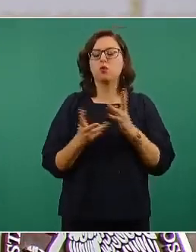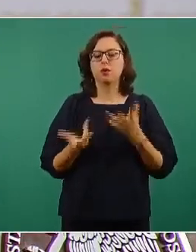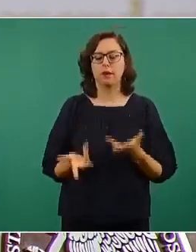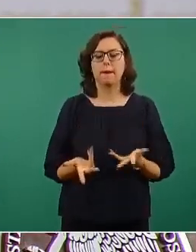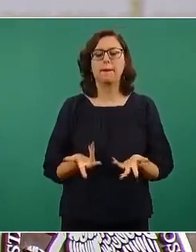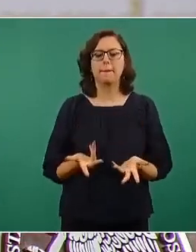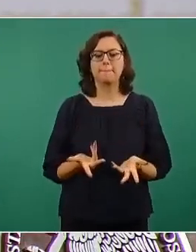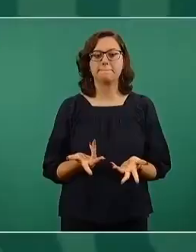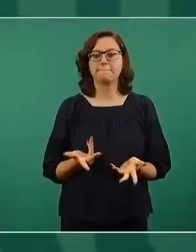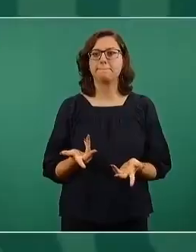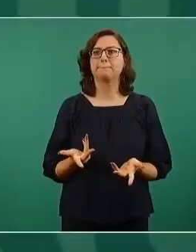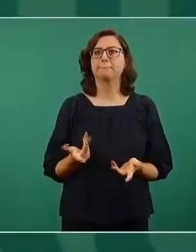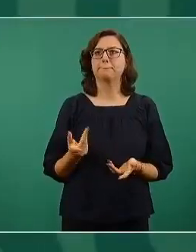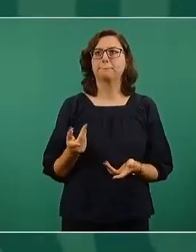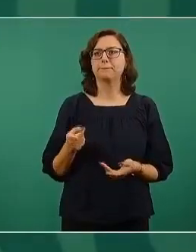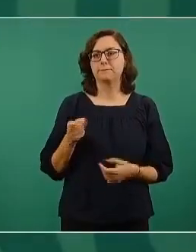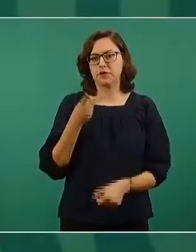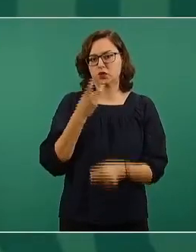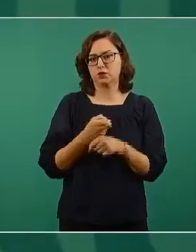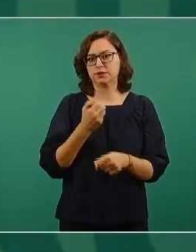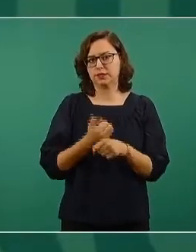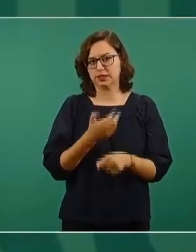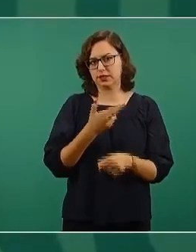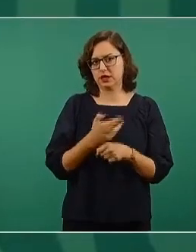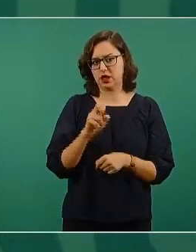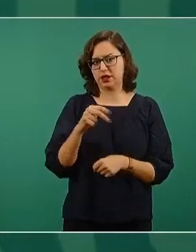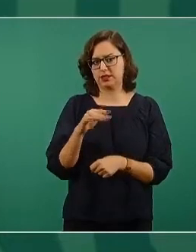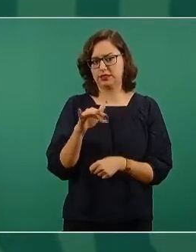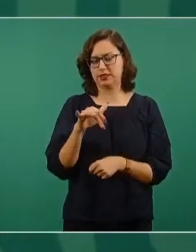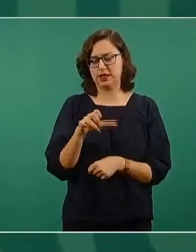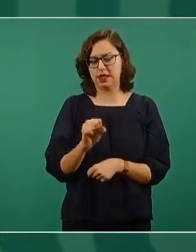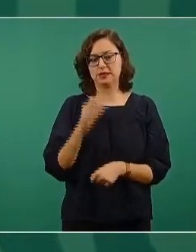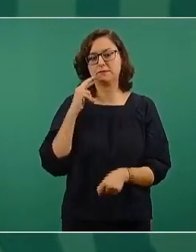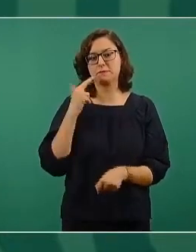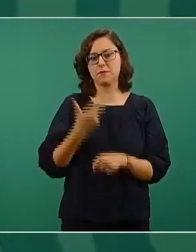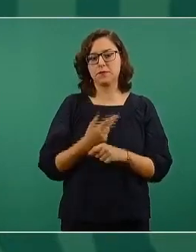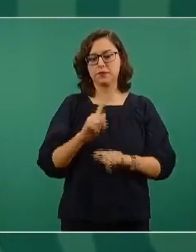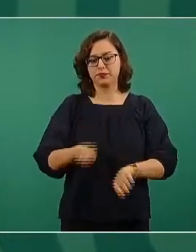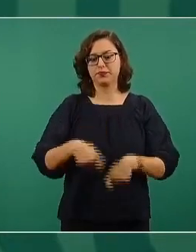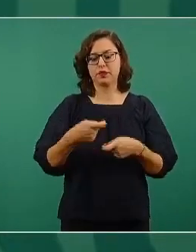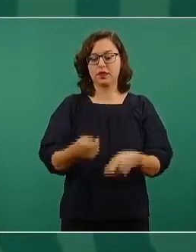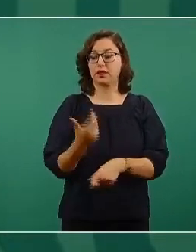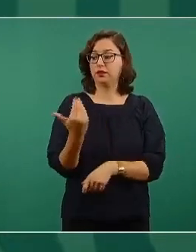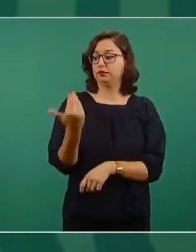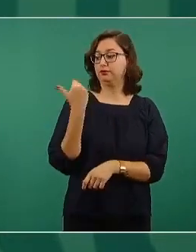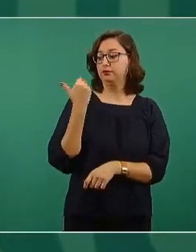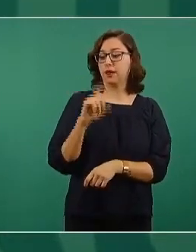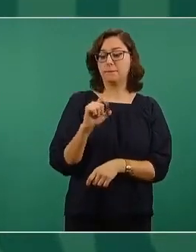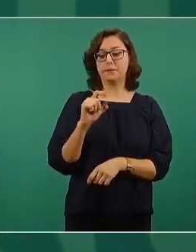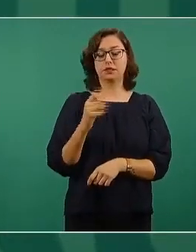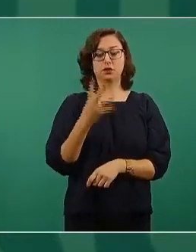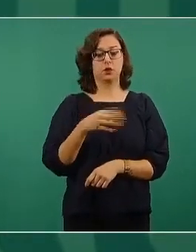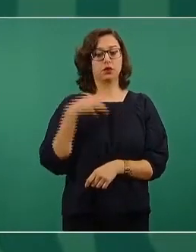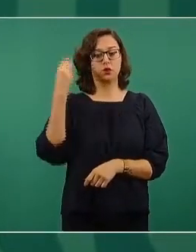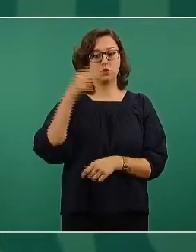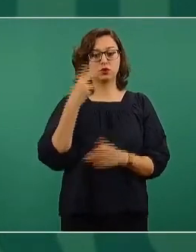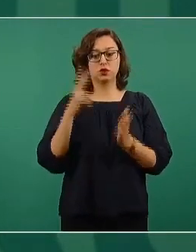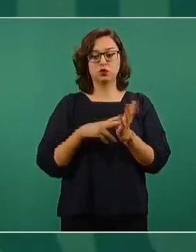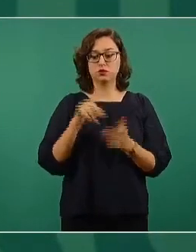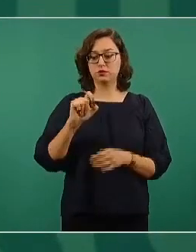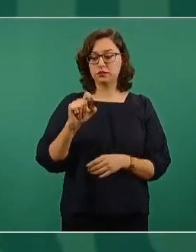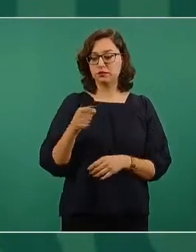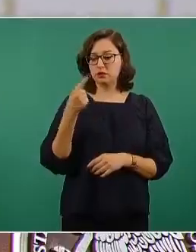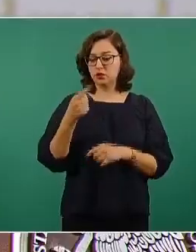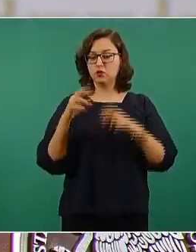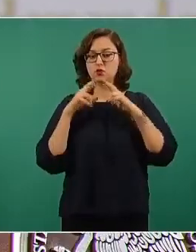recientemente, la última reunión que tuvimos en el 24 de marzo del 2021,